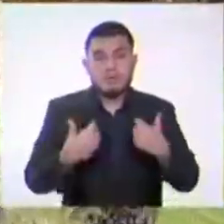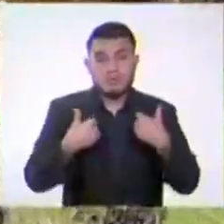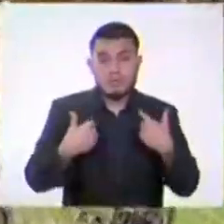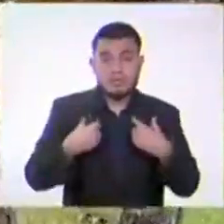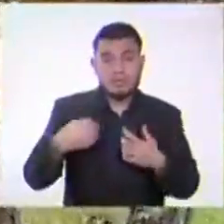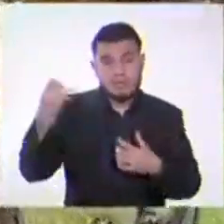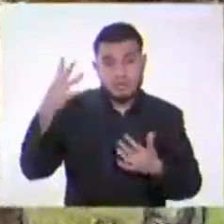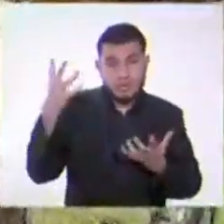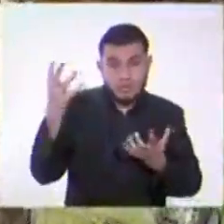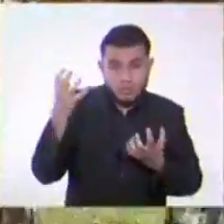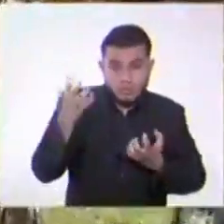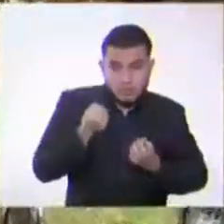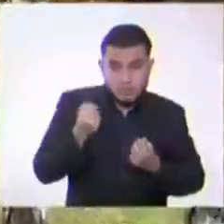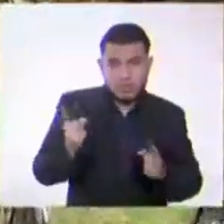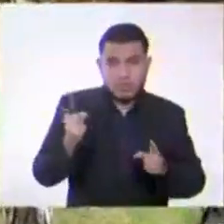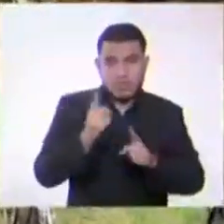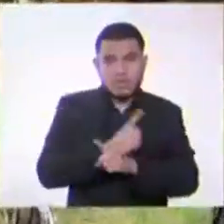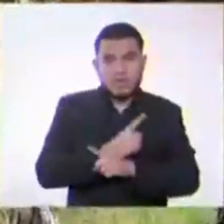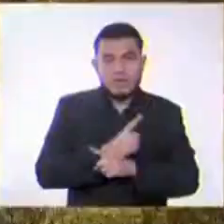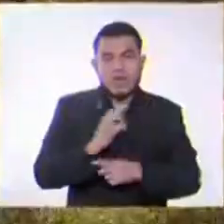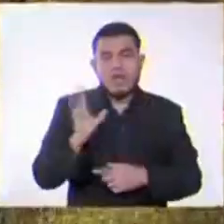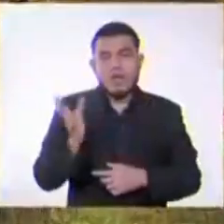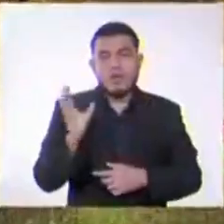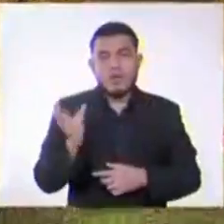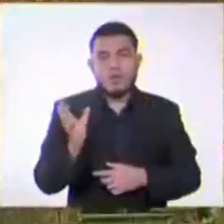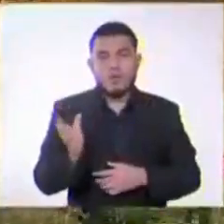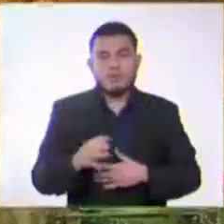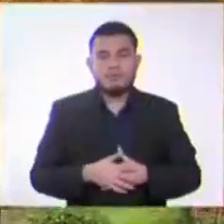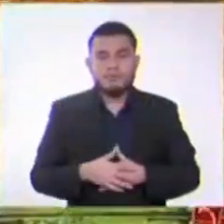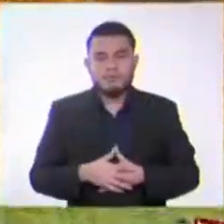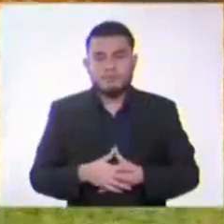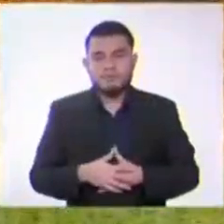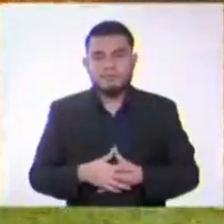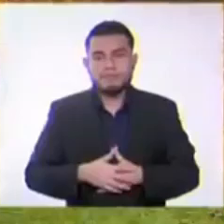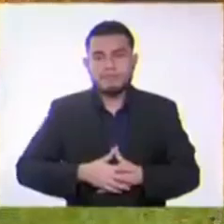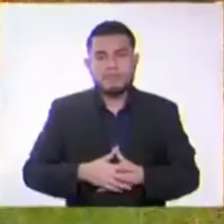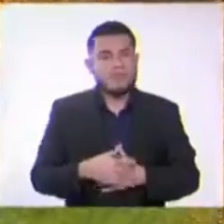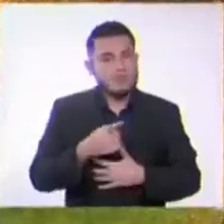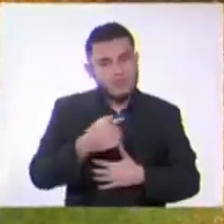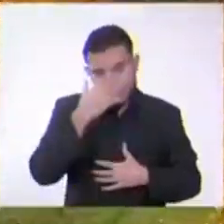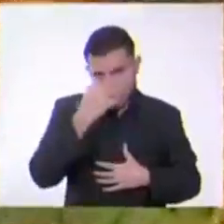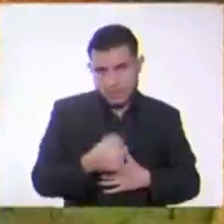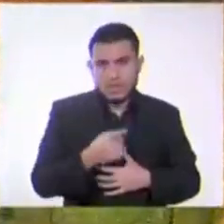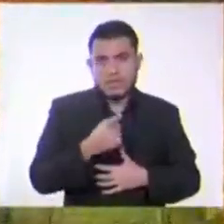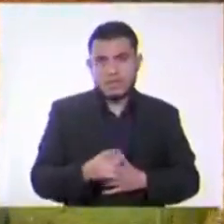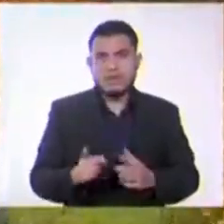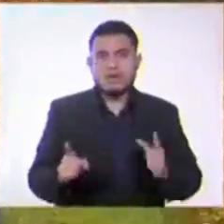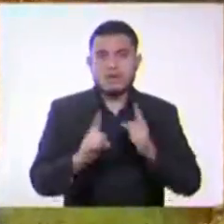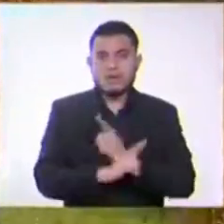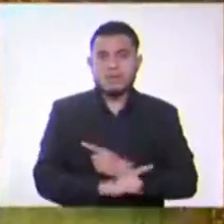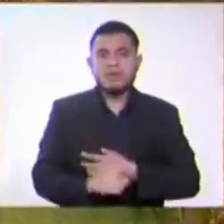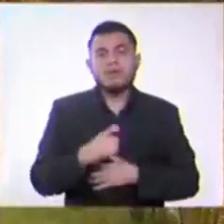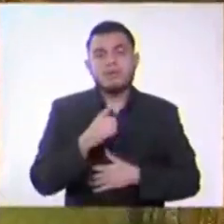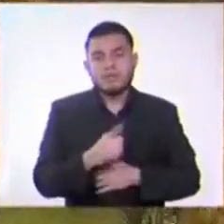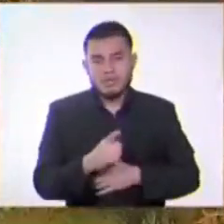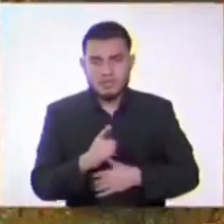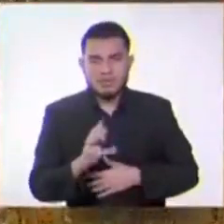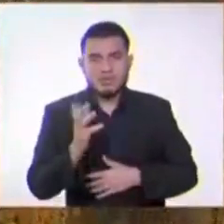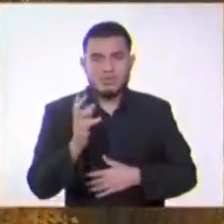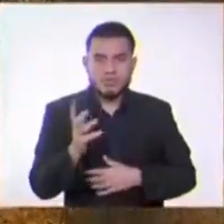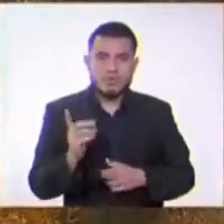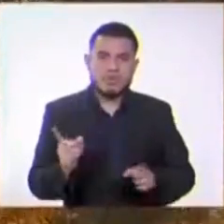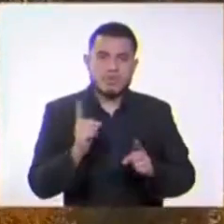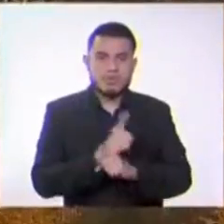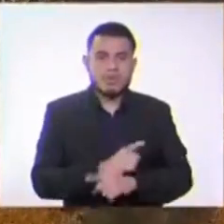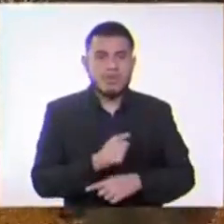y por eso cambian su pigmentación. Pero no creas que este tipo de cambios y estas pigmentaciones